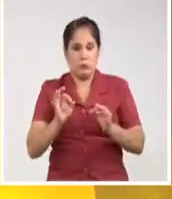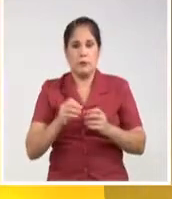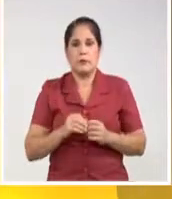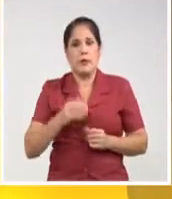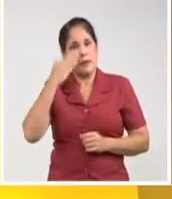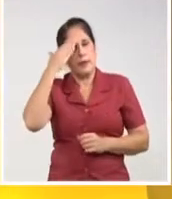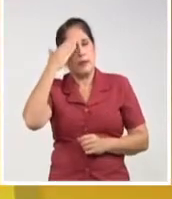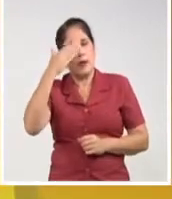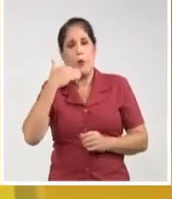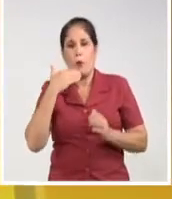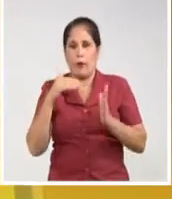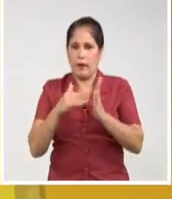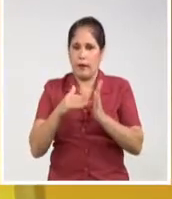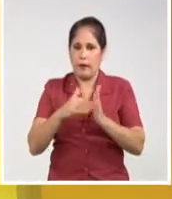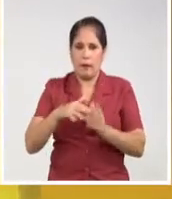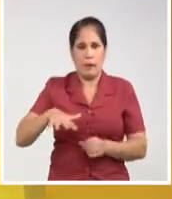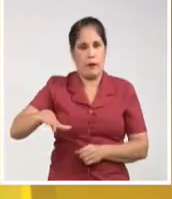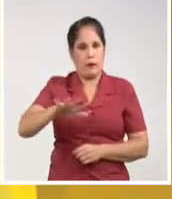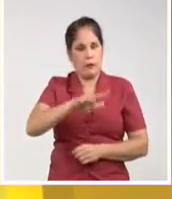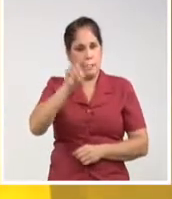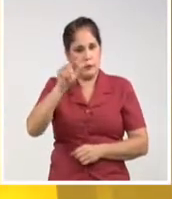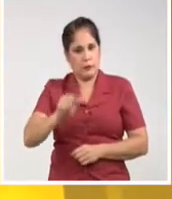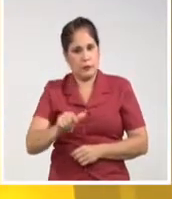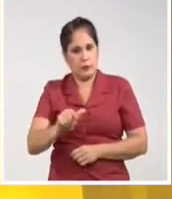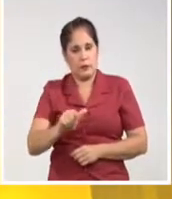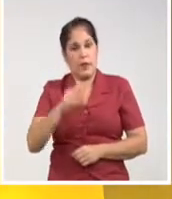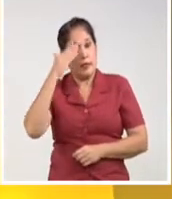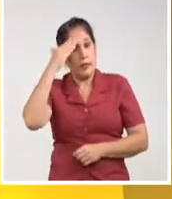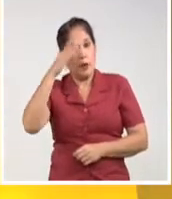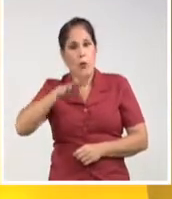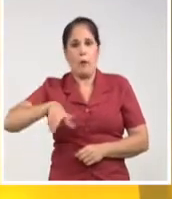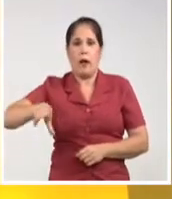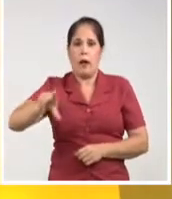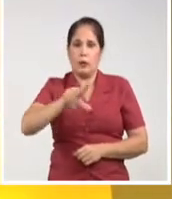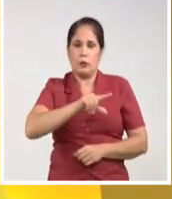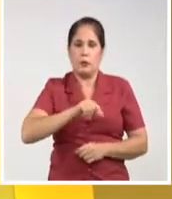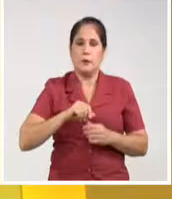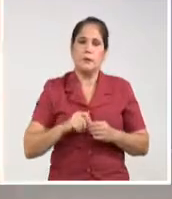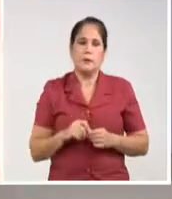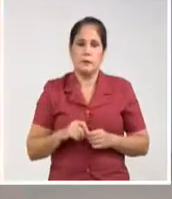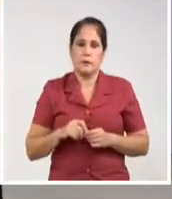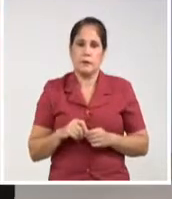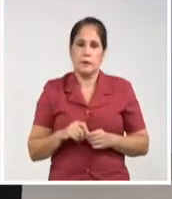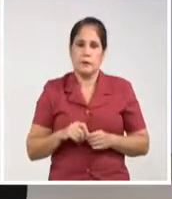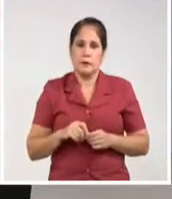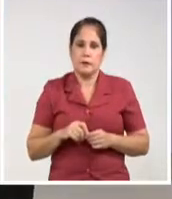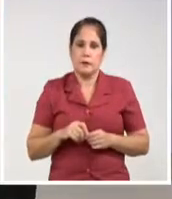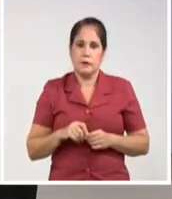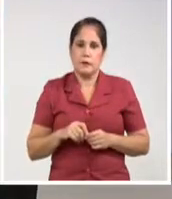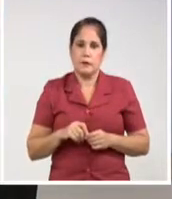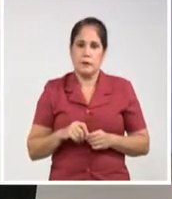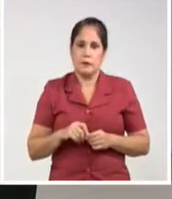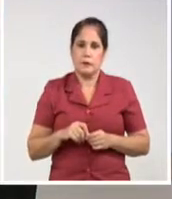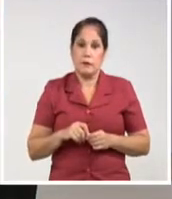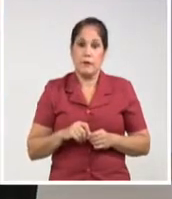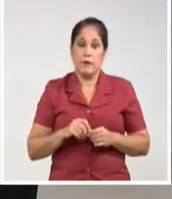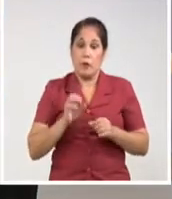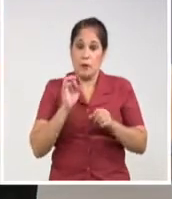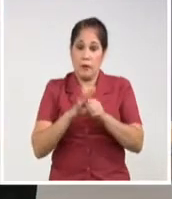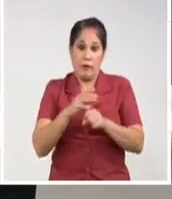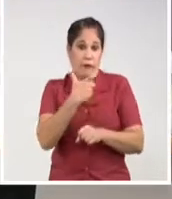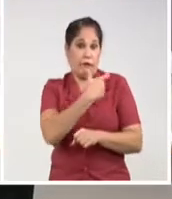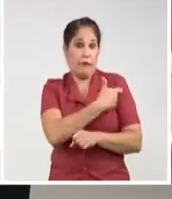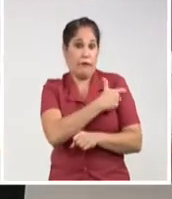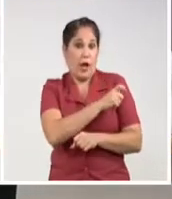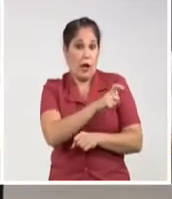Saludos, adelante. Saludos, Froilán, Menfesí, también el saludo para todas las personas que nos siguen a esta hora. Desde que las vacunas cubanas eran